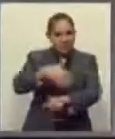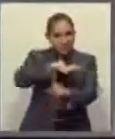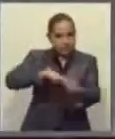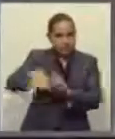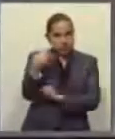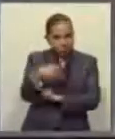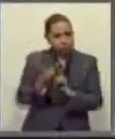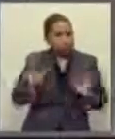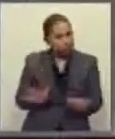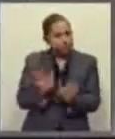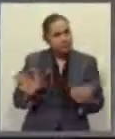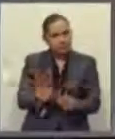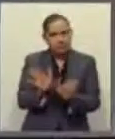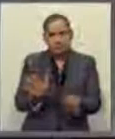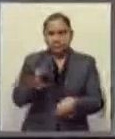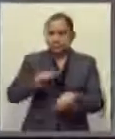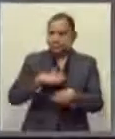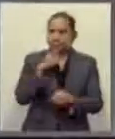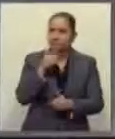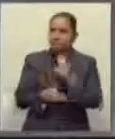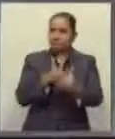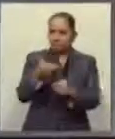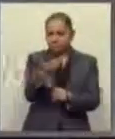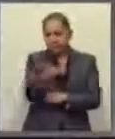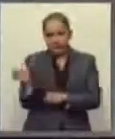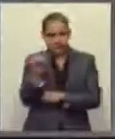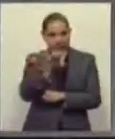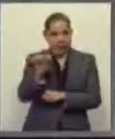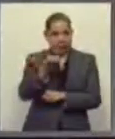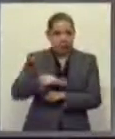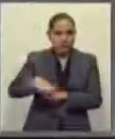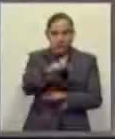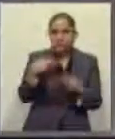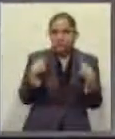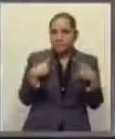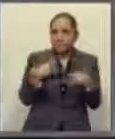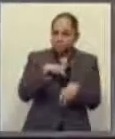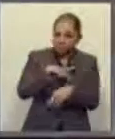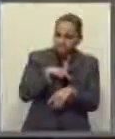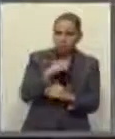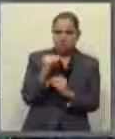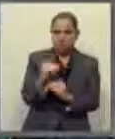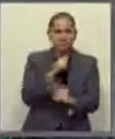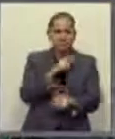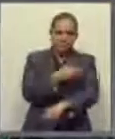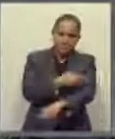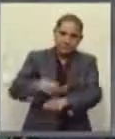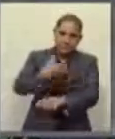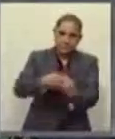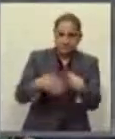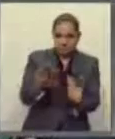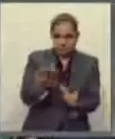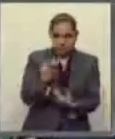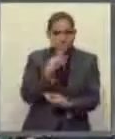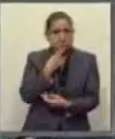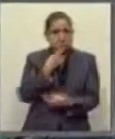sus características, la agricultura familiar tiene varias ventajas. Por ejemplo, su rescate sería la